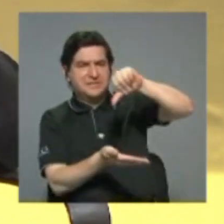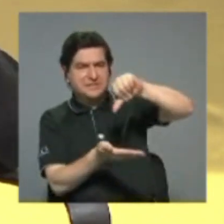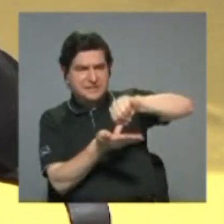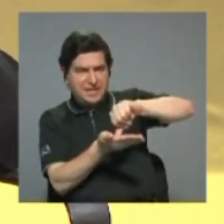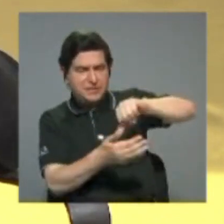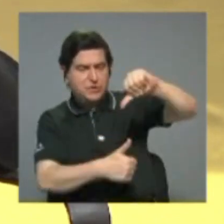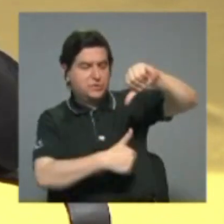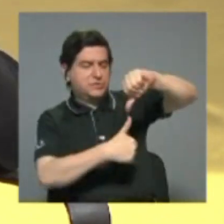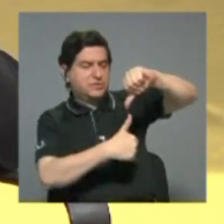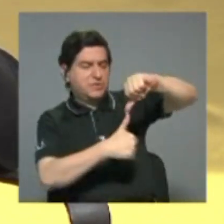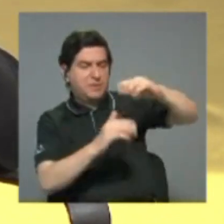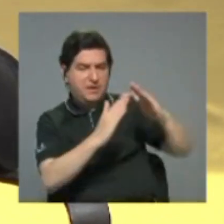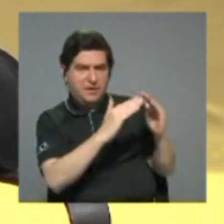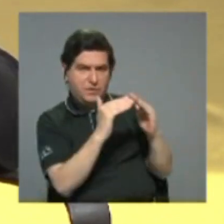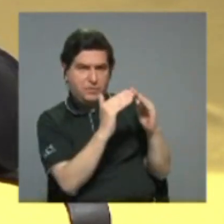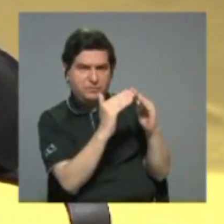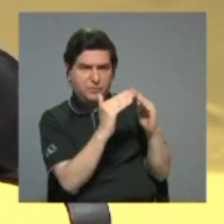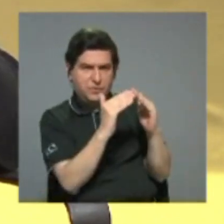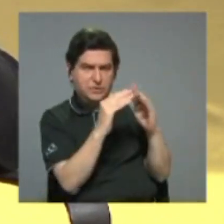Población,